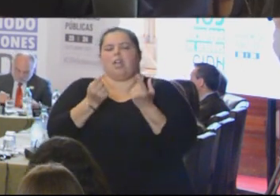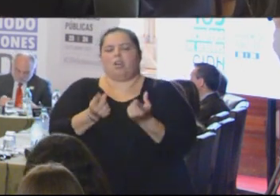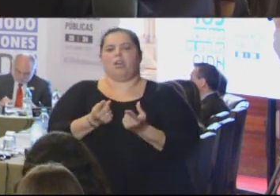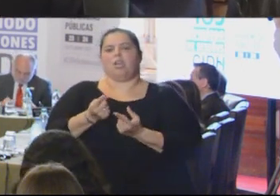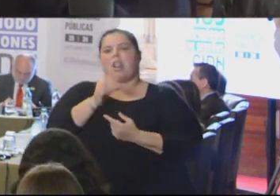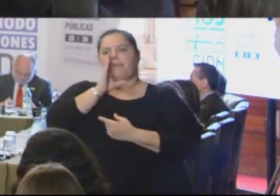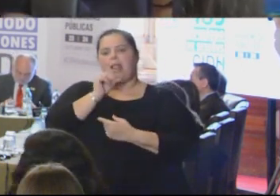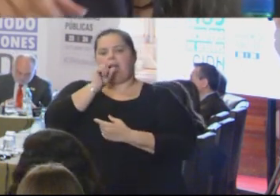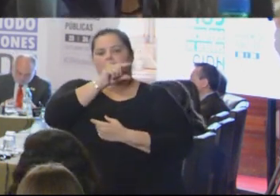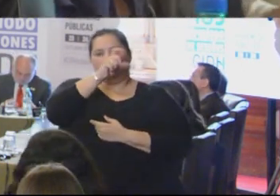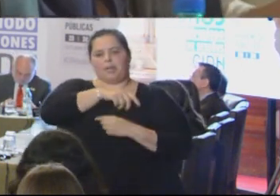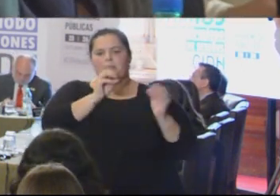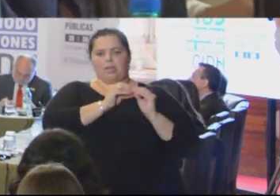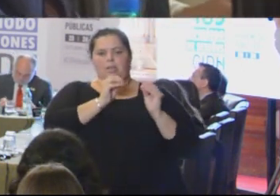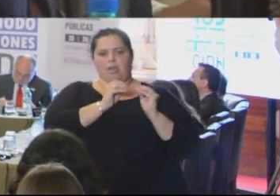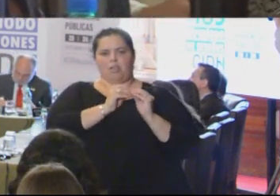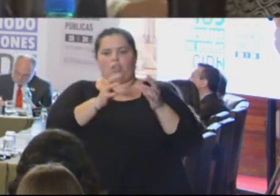josé alvear restrepo